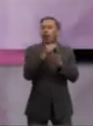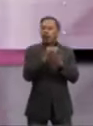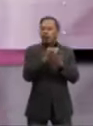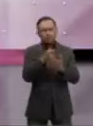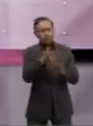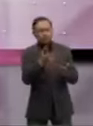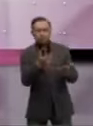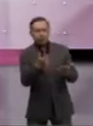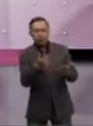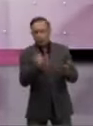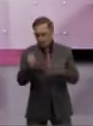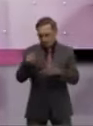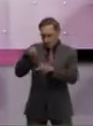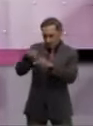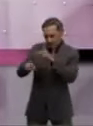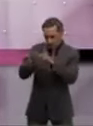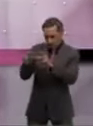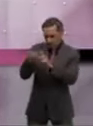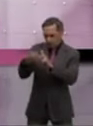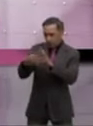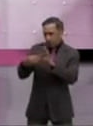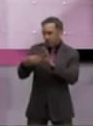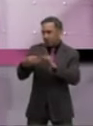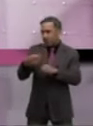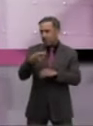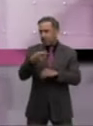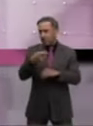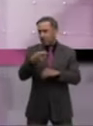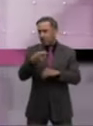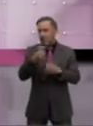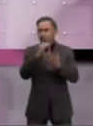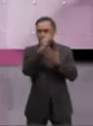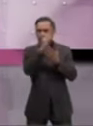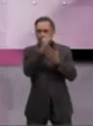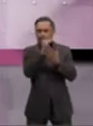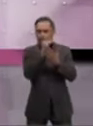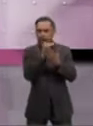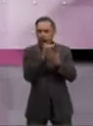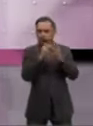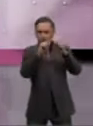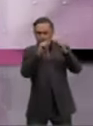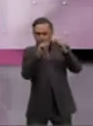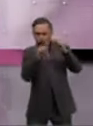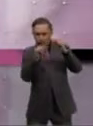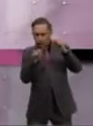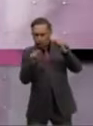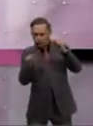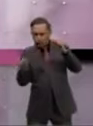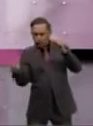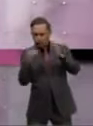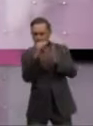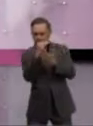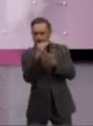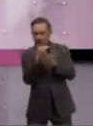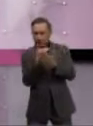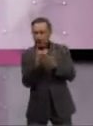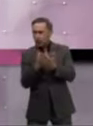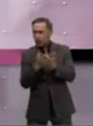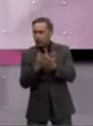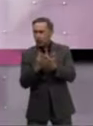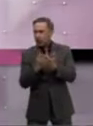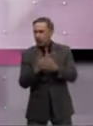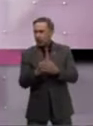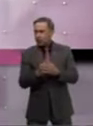permites continuar? Pero son cifras. No, mira. Hay más. Viene a la baja, hay una tendencia hacia abajo. Números